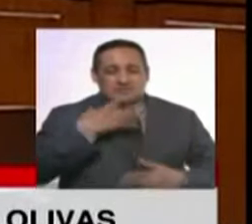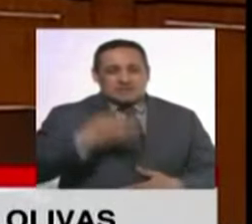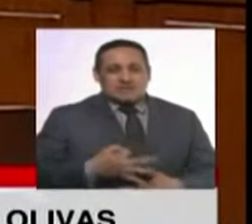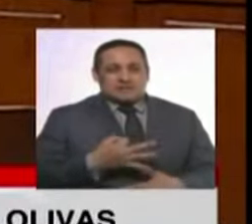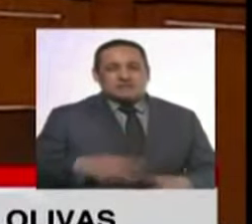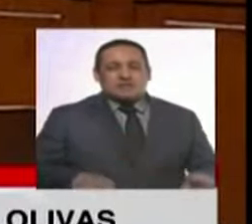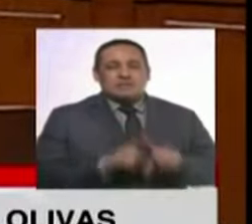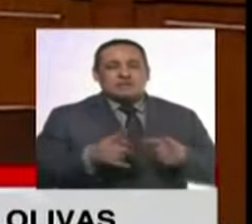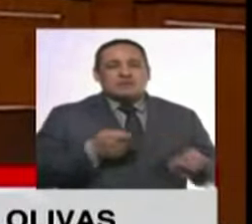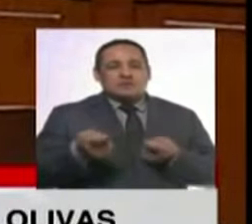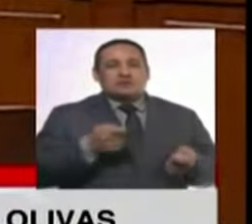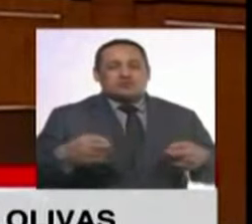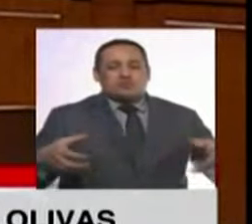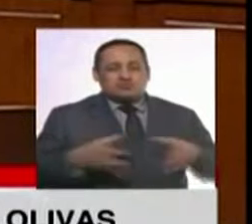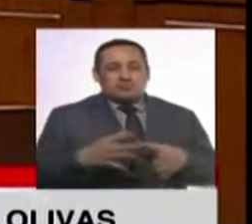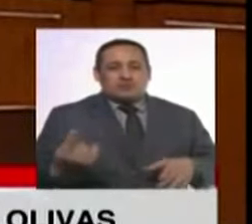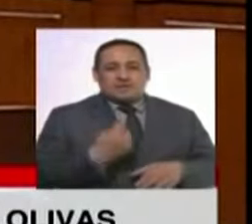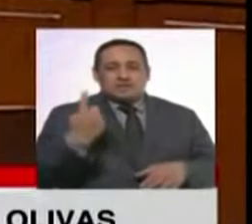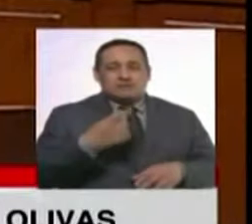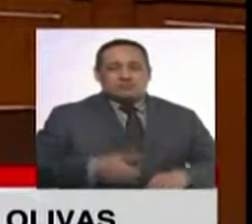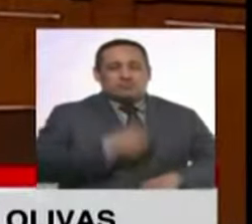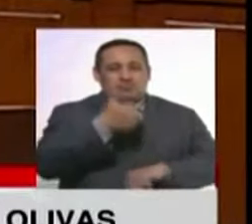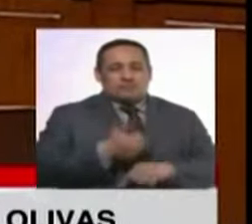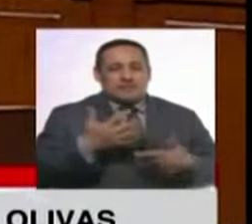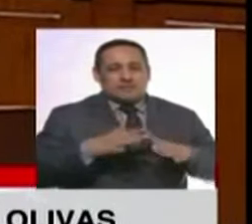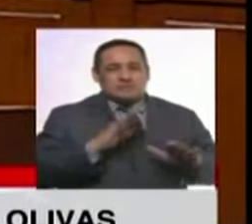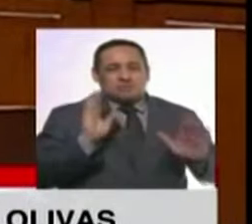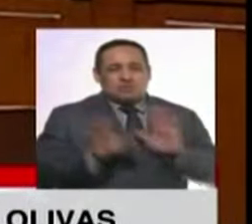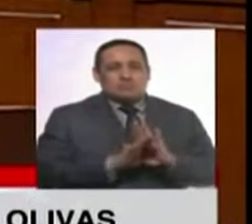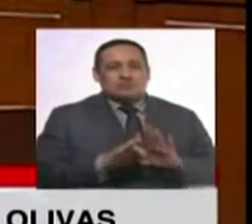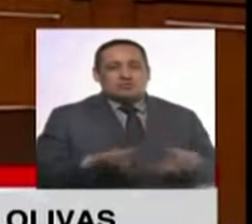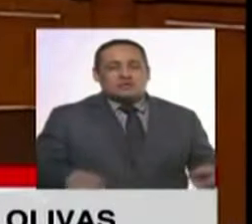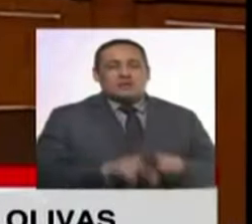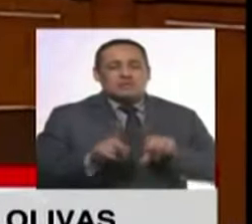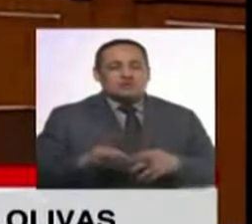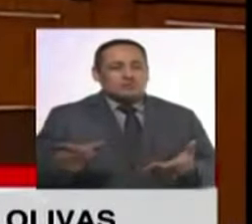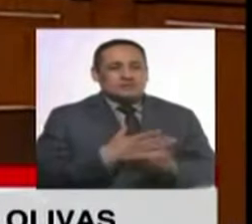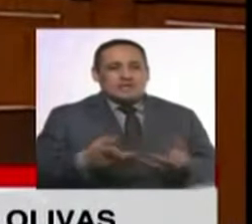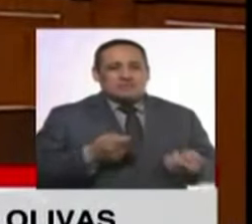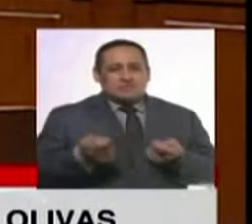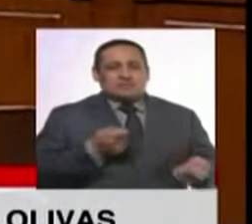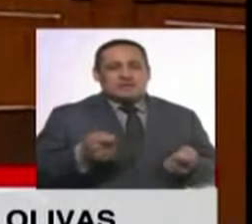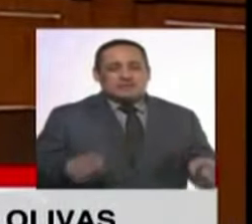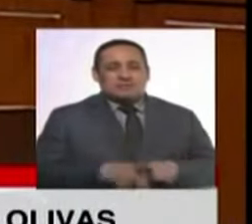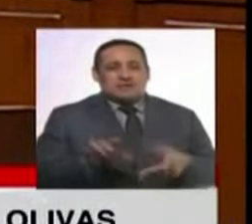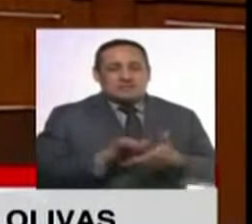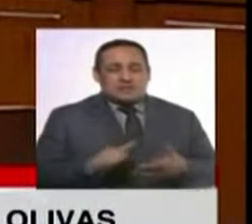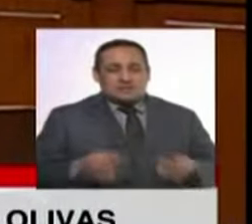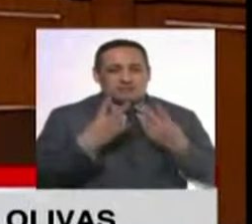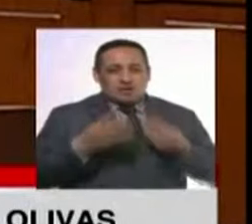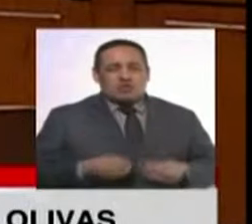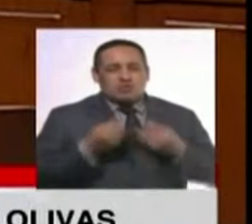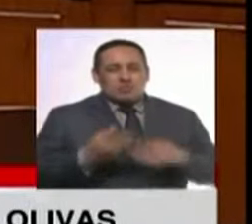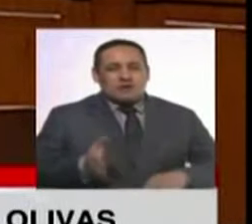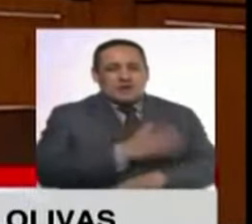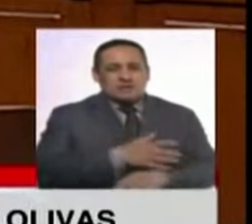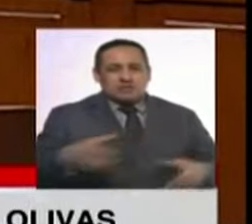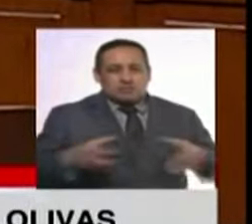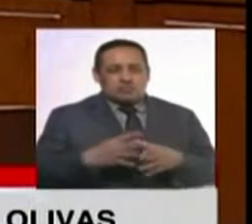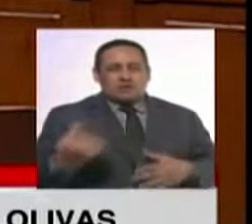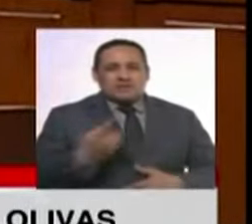la invitación los fondos al parecer supuestamente no está bien administradas sales Así que como usted tomamos